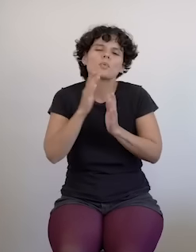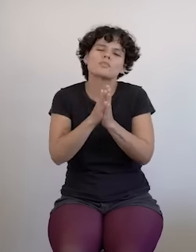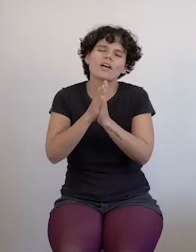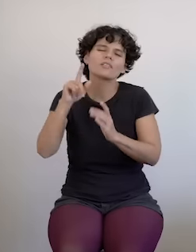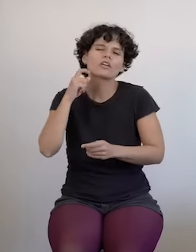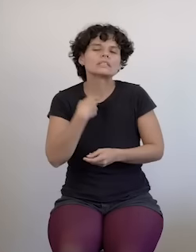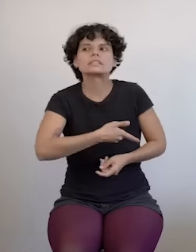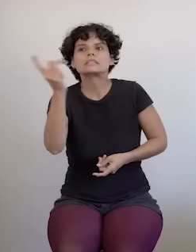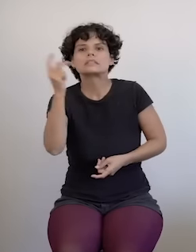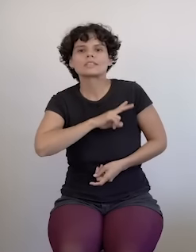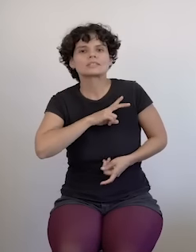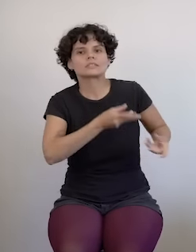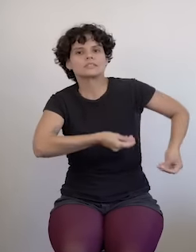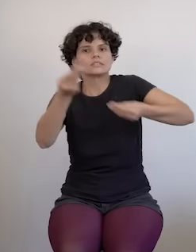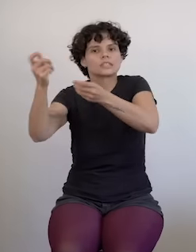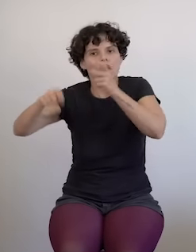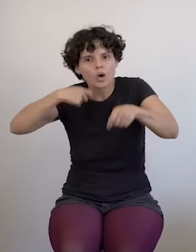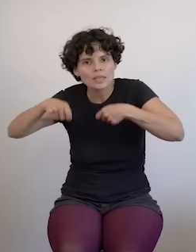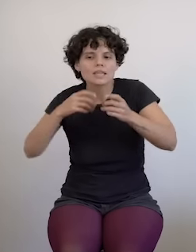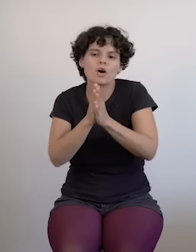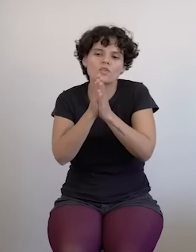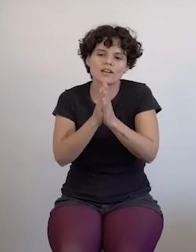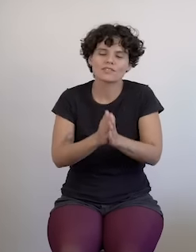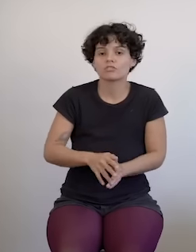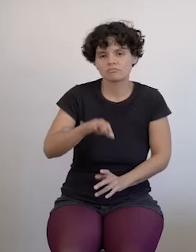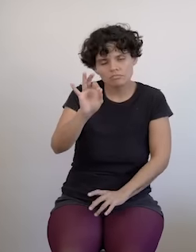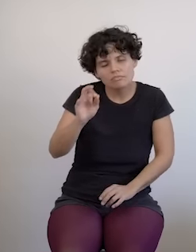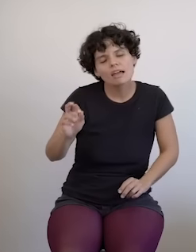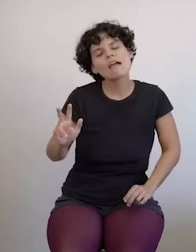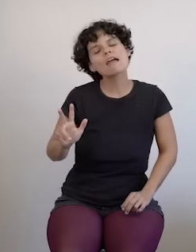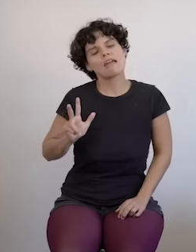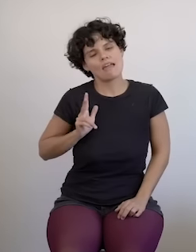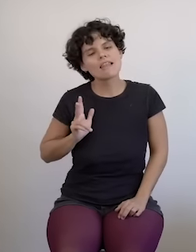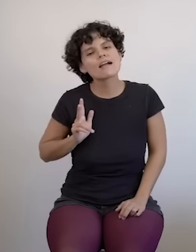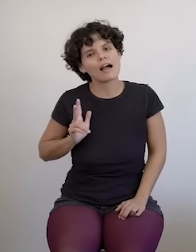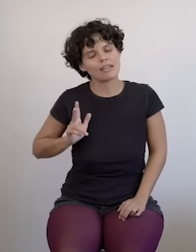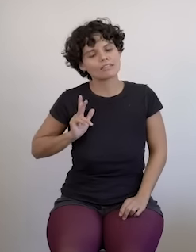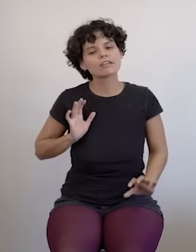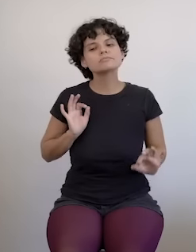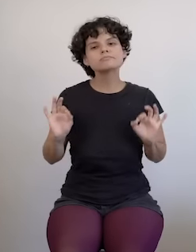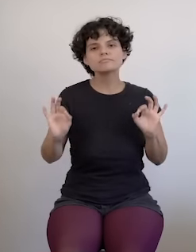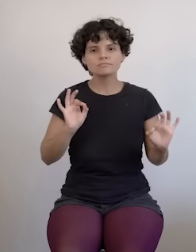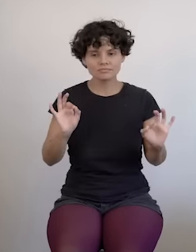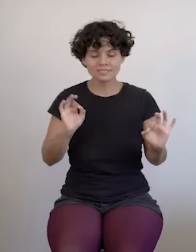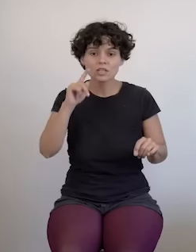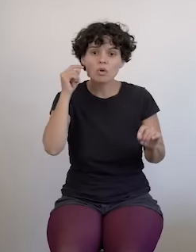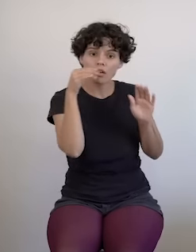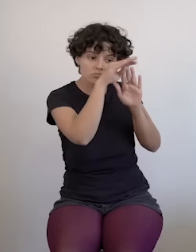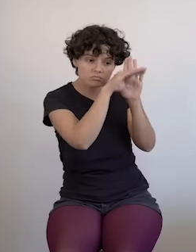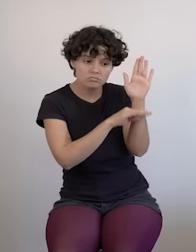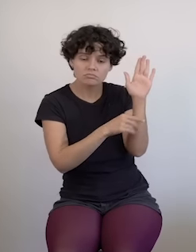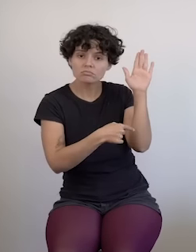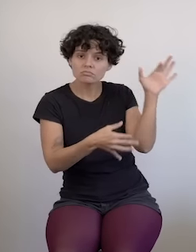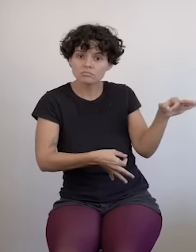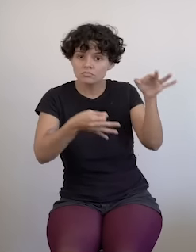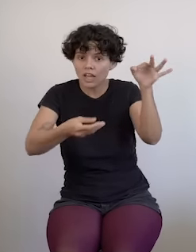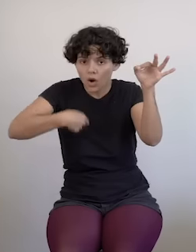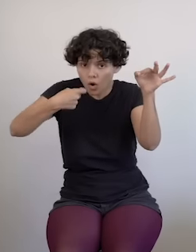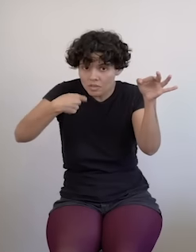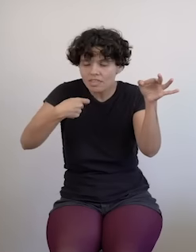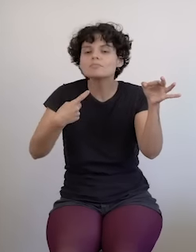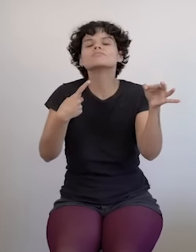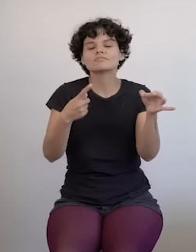que me mando unos chap suey para allá. Allá. Y con este va elegante. Ya, entonces les vamos a dar para que lo pongan, lo van a poner en la